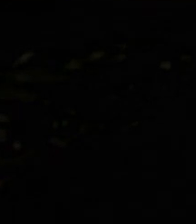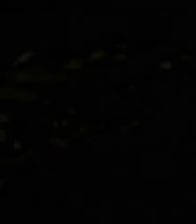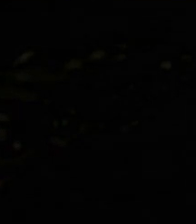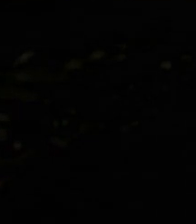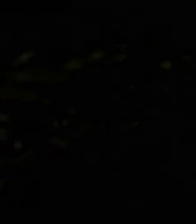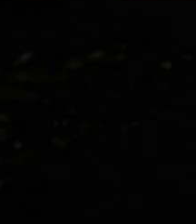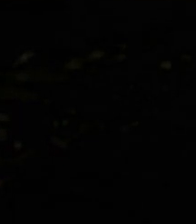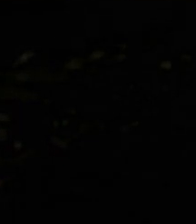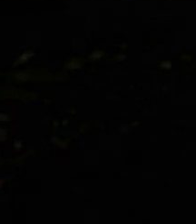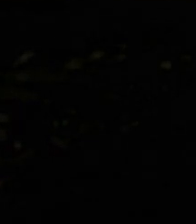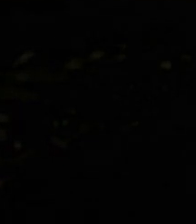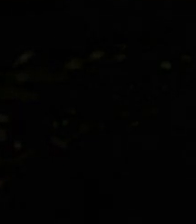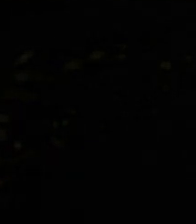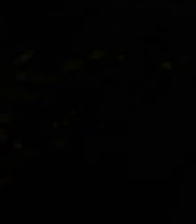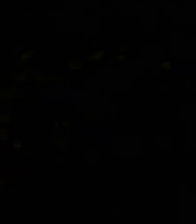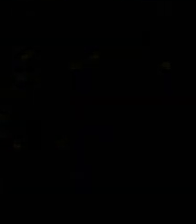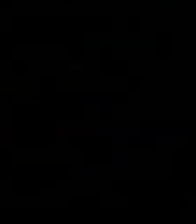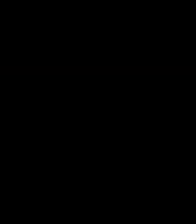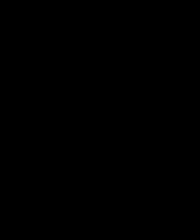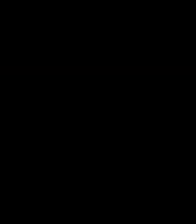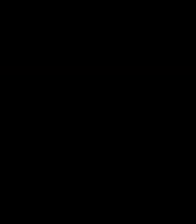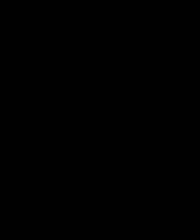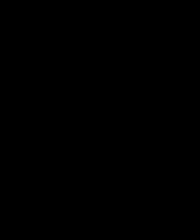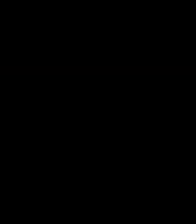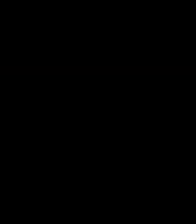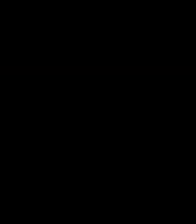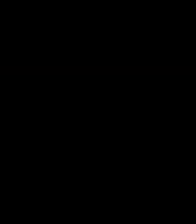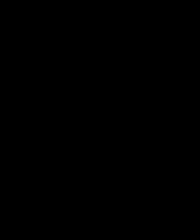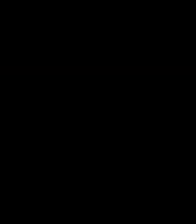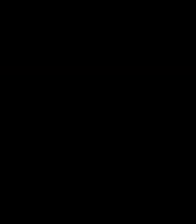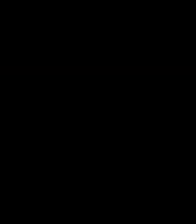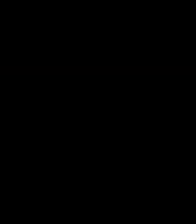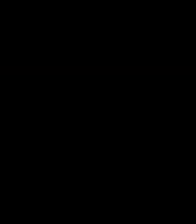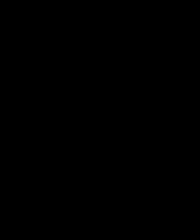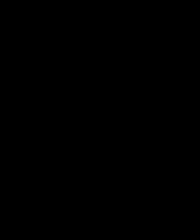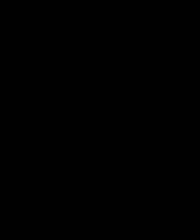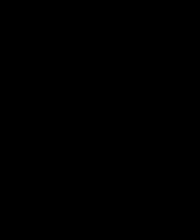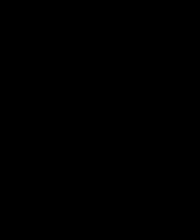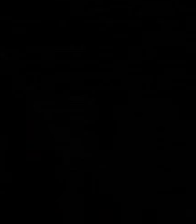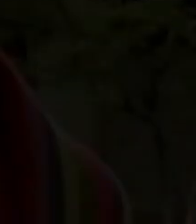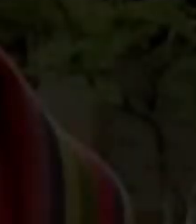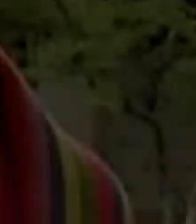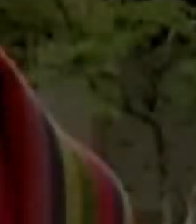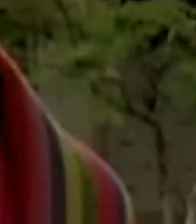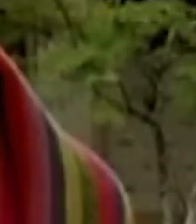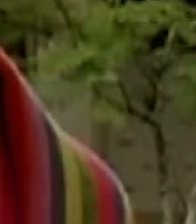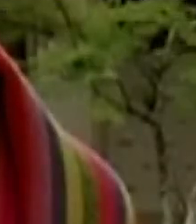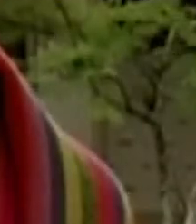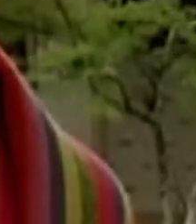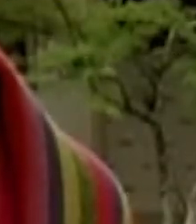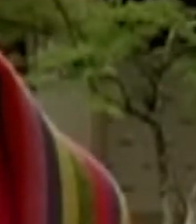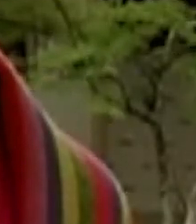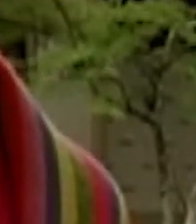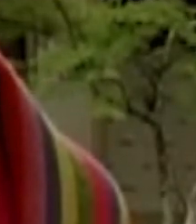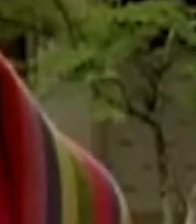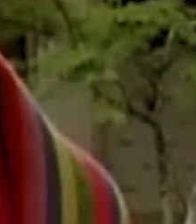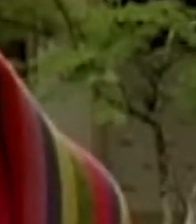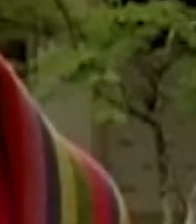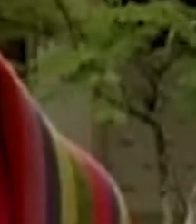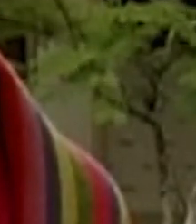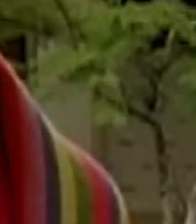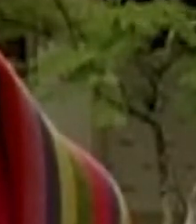las organizaciones políticas existentes. Alcoa, memoria abierta. La gente empezó a tener mucho miedo